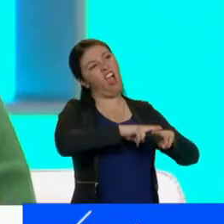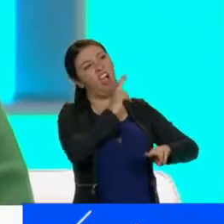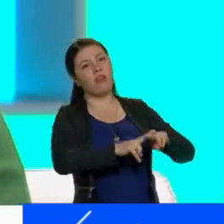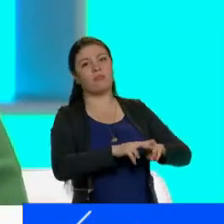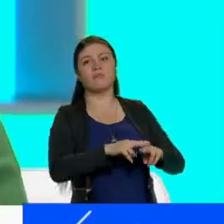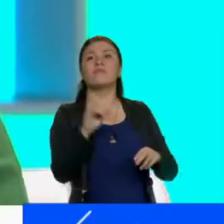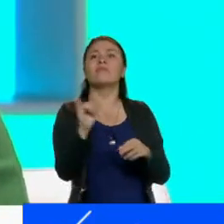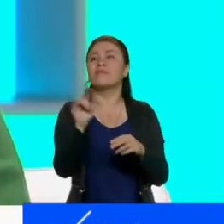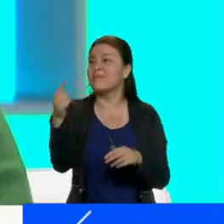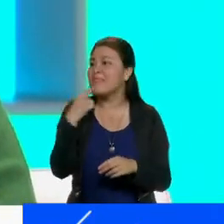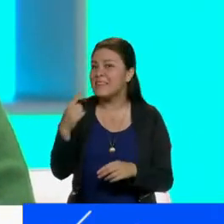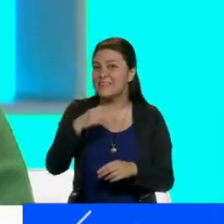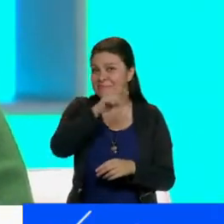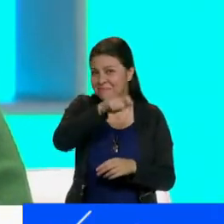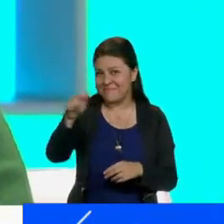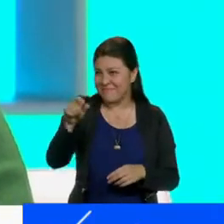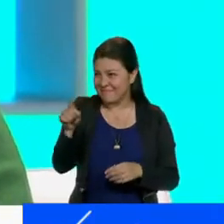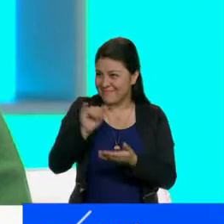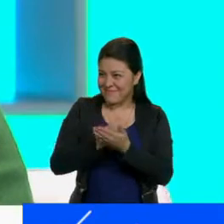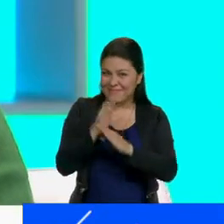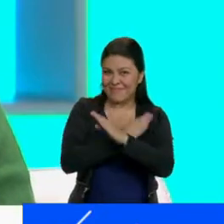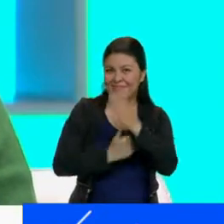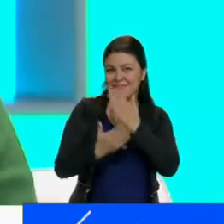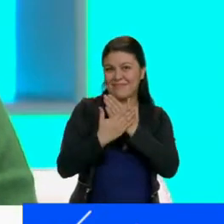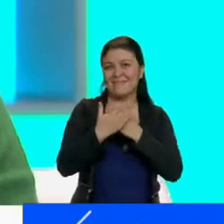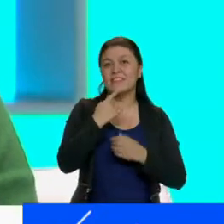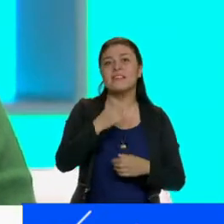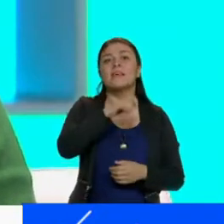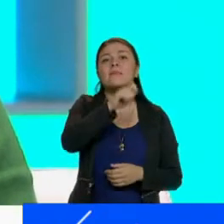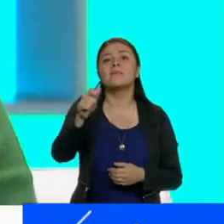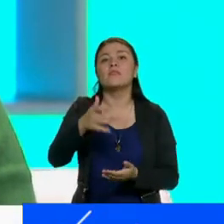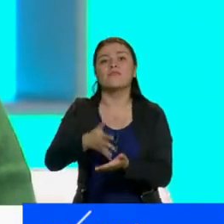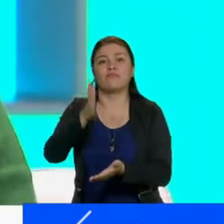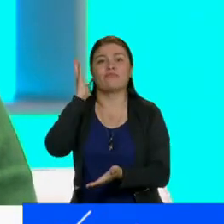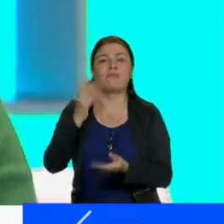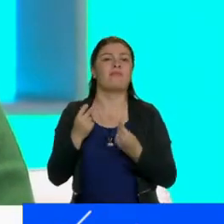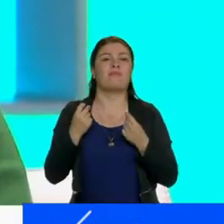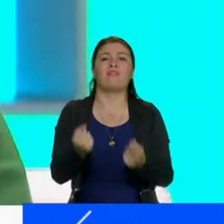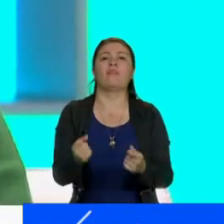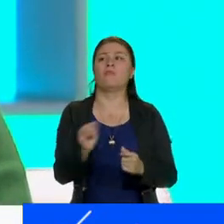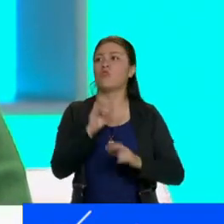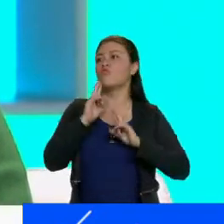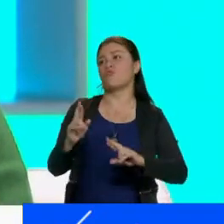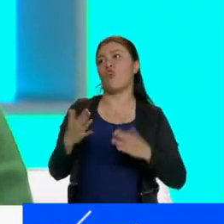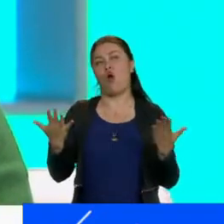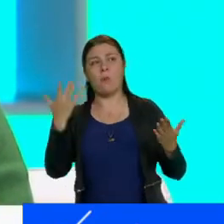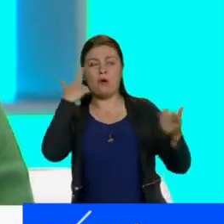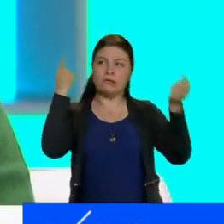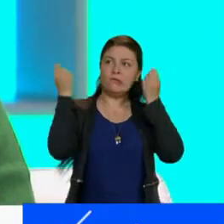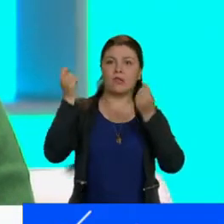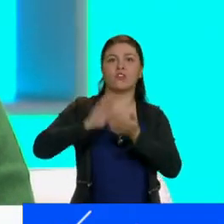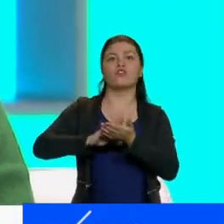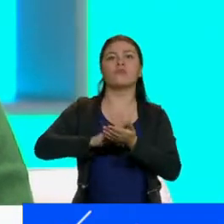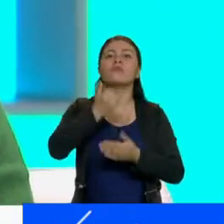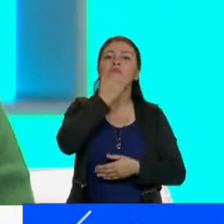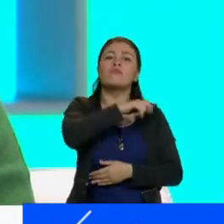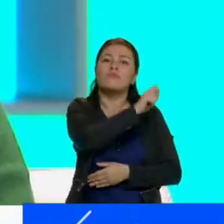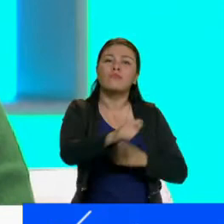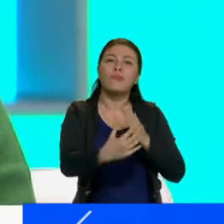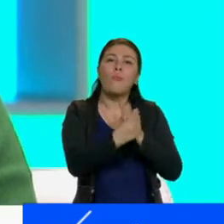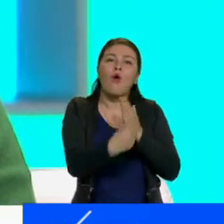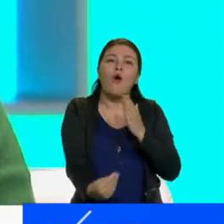tú llamas, tiene una posibilidad de reacción mucho más fácil que la gente que tiene unas